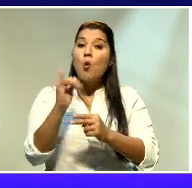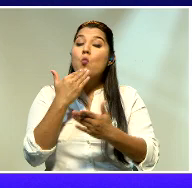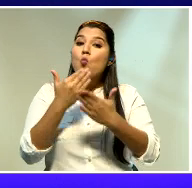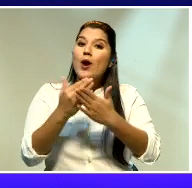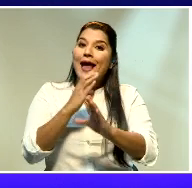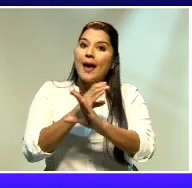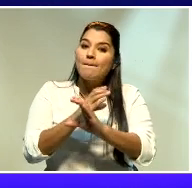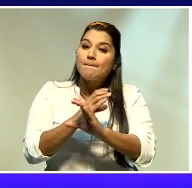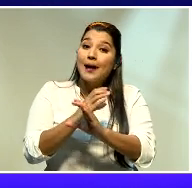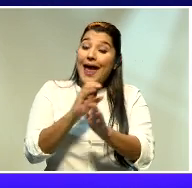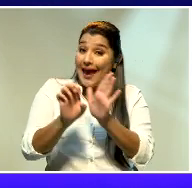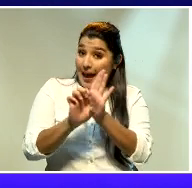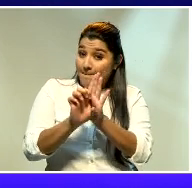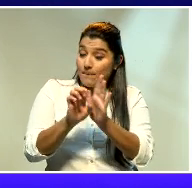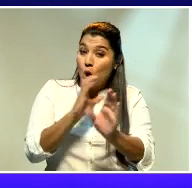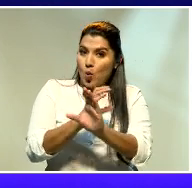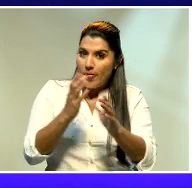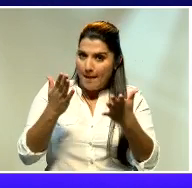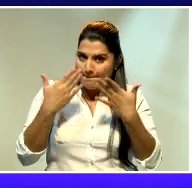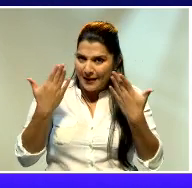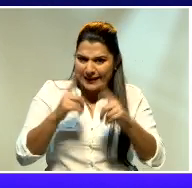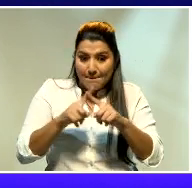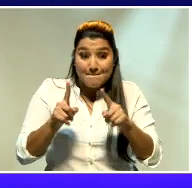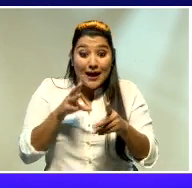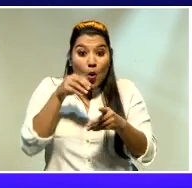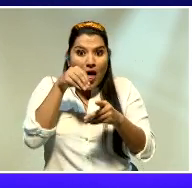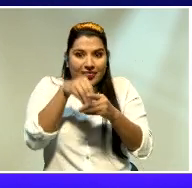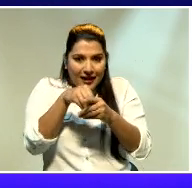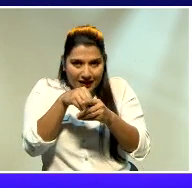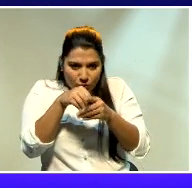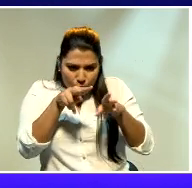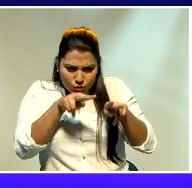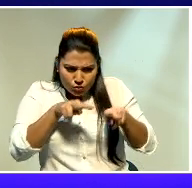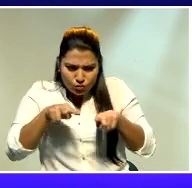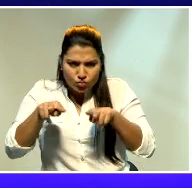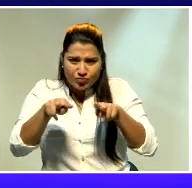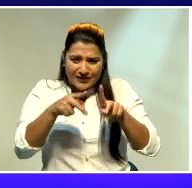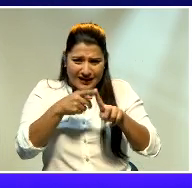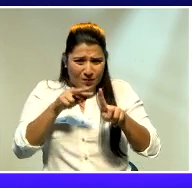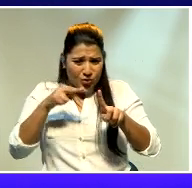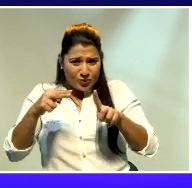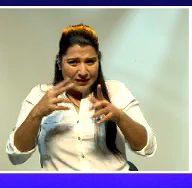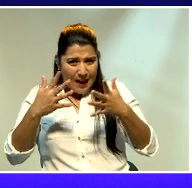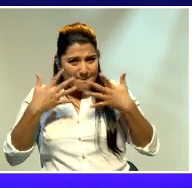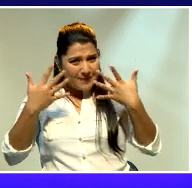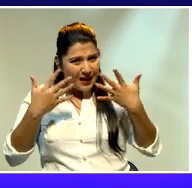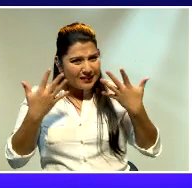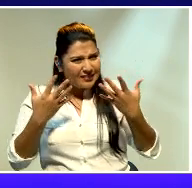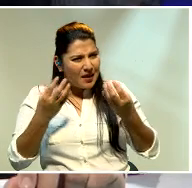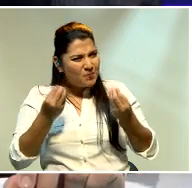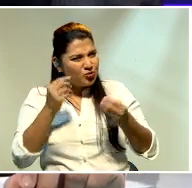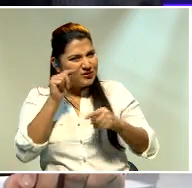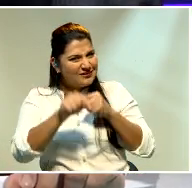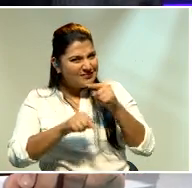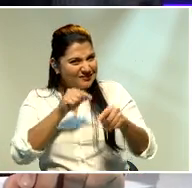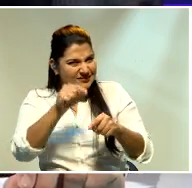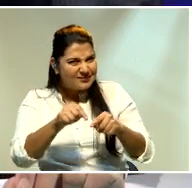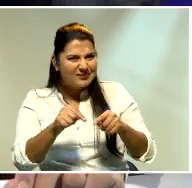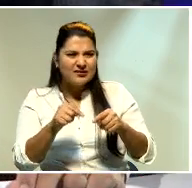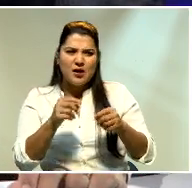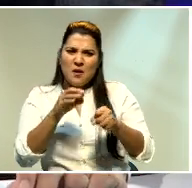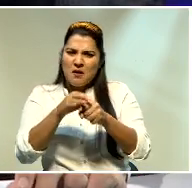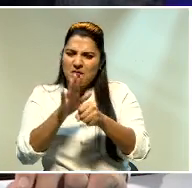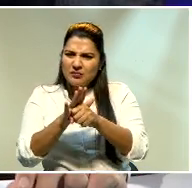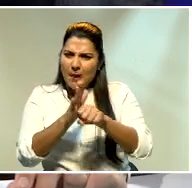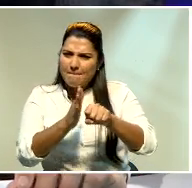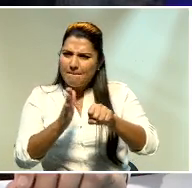desde adentro la mirada interna en términos ambientales es muy crítica. Expansión